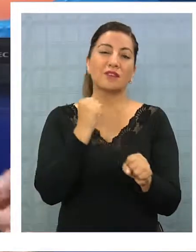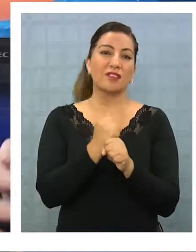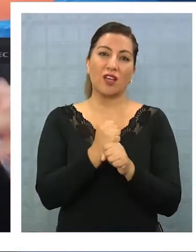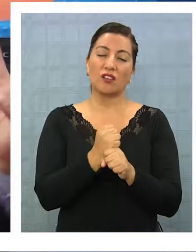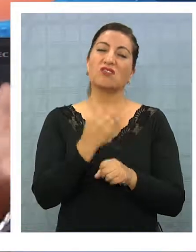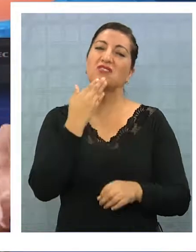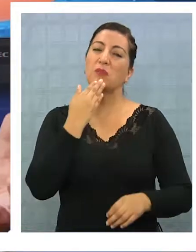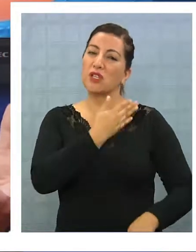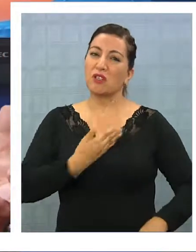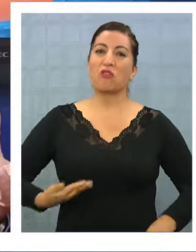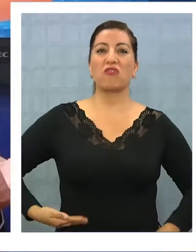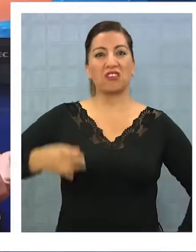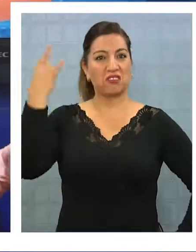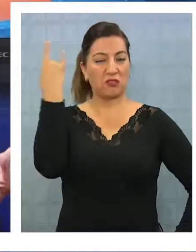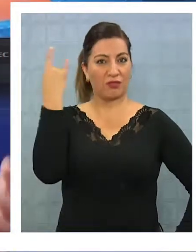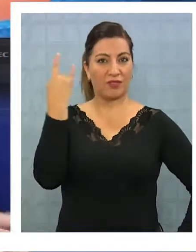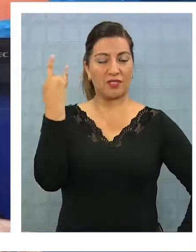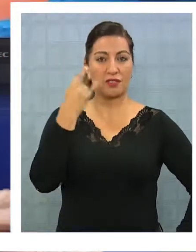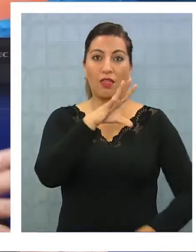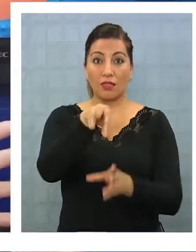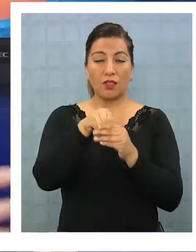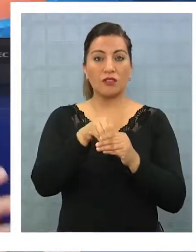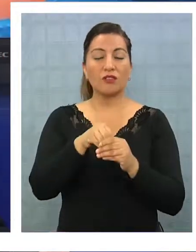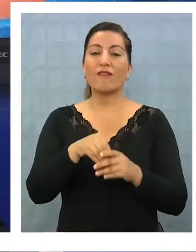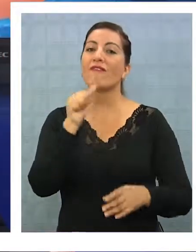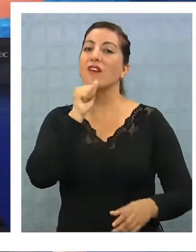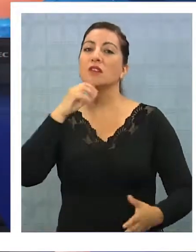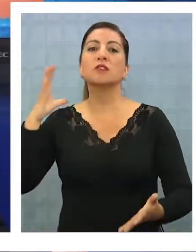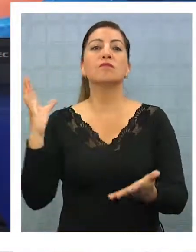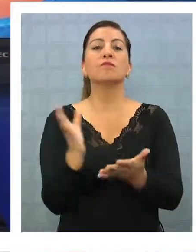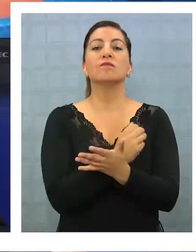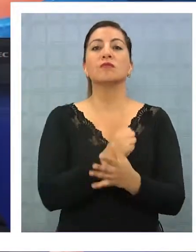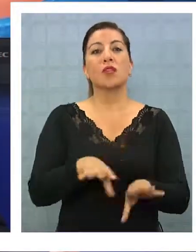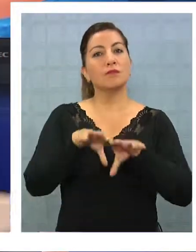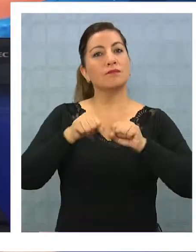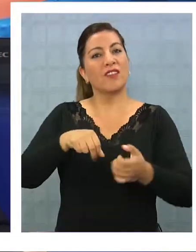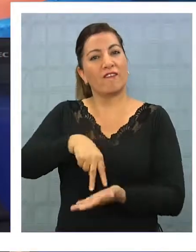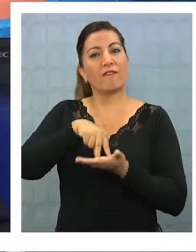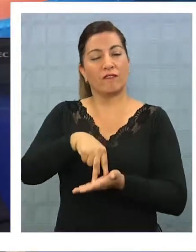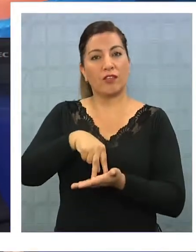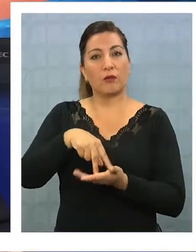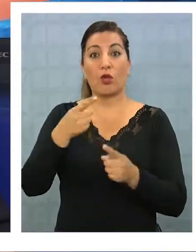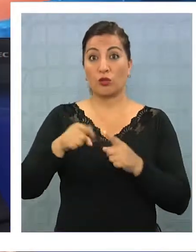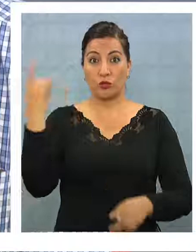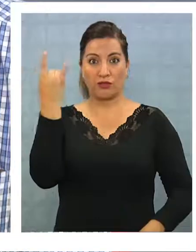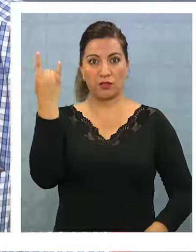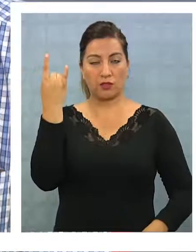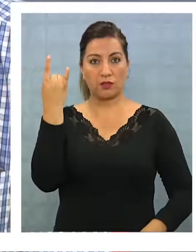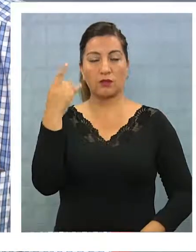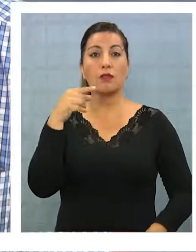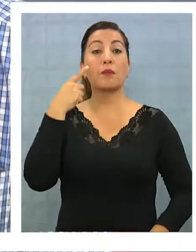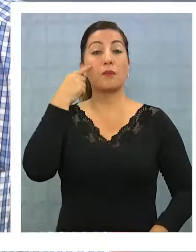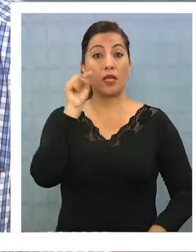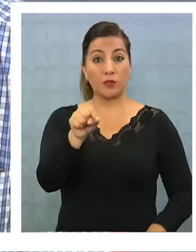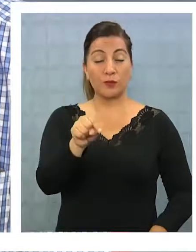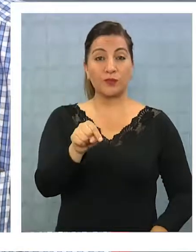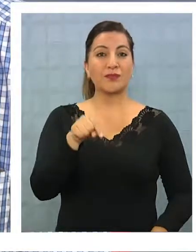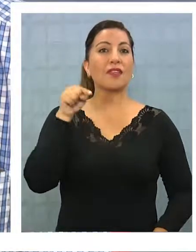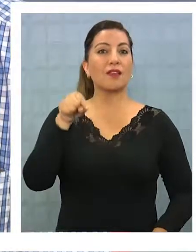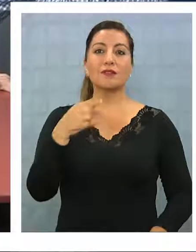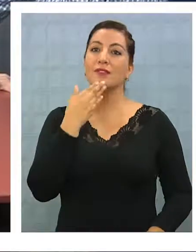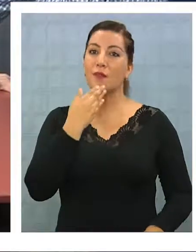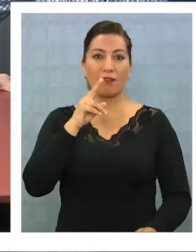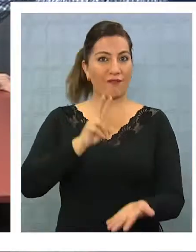otras veces de gobernanza de las universidades, no han logrado el grado de consolidación que tienen otras. Pero dicho eso,